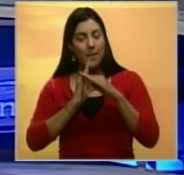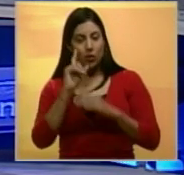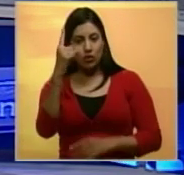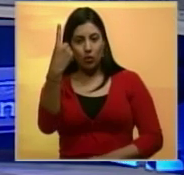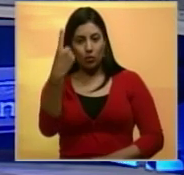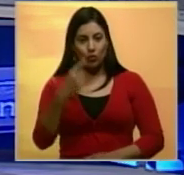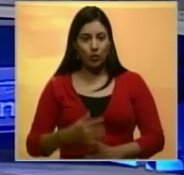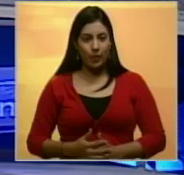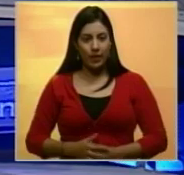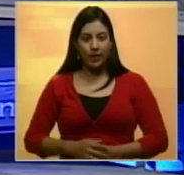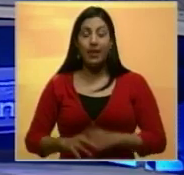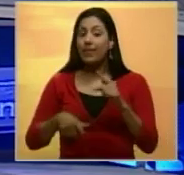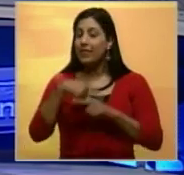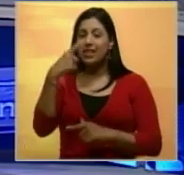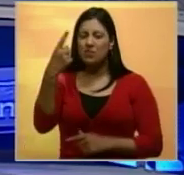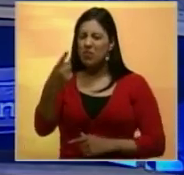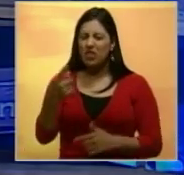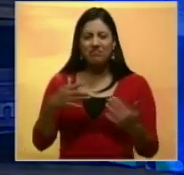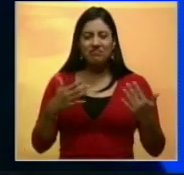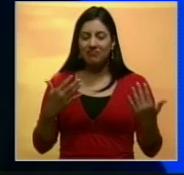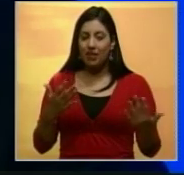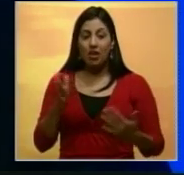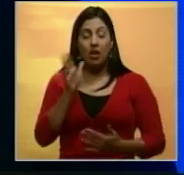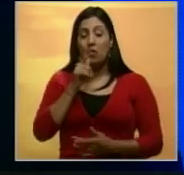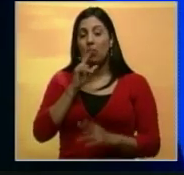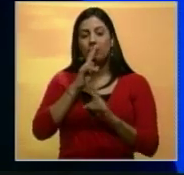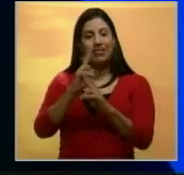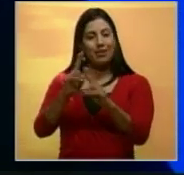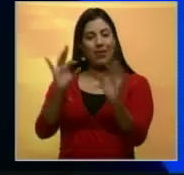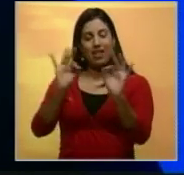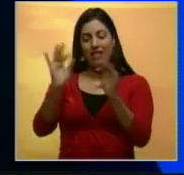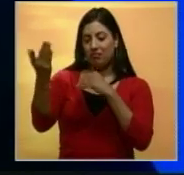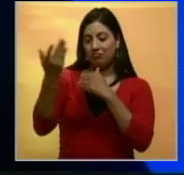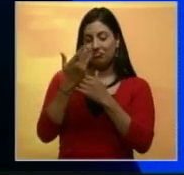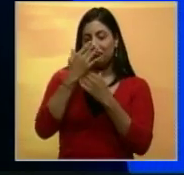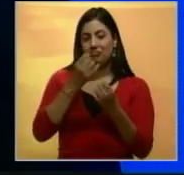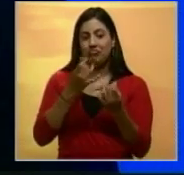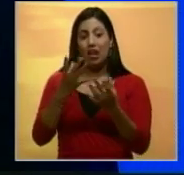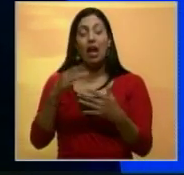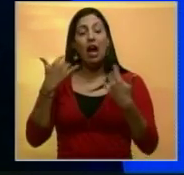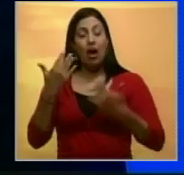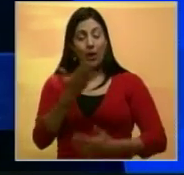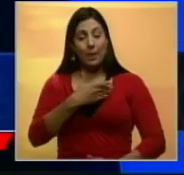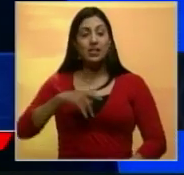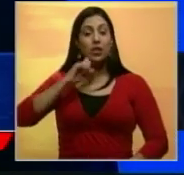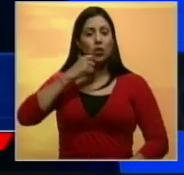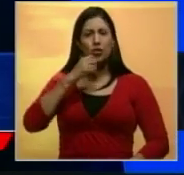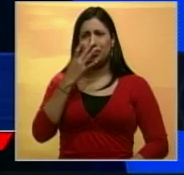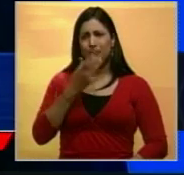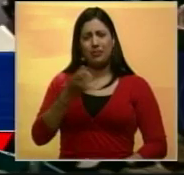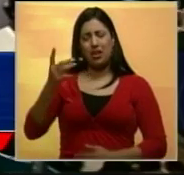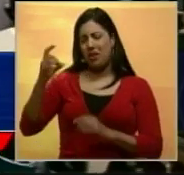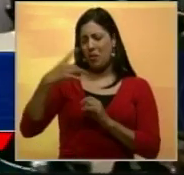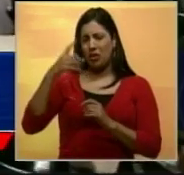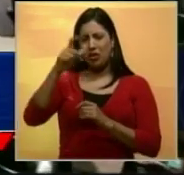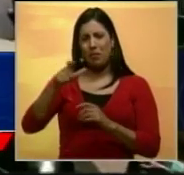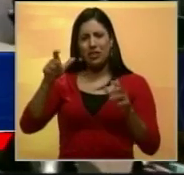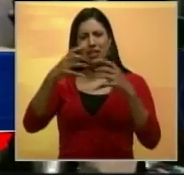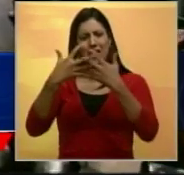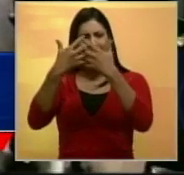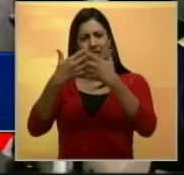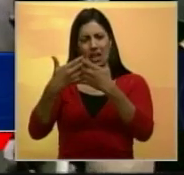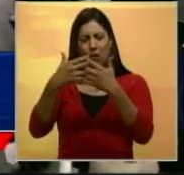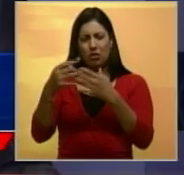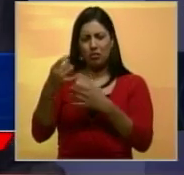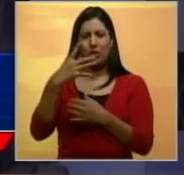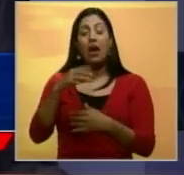nuestra primera pausa. Al regreso, no responderá a sanciones. Presidente Putin descartó expulsión de diplomáticos